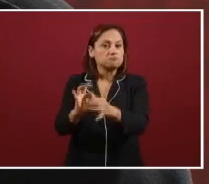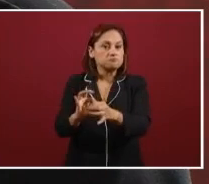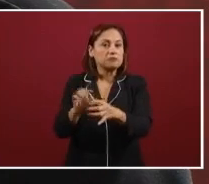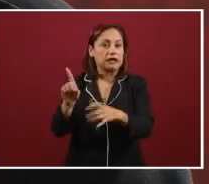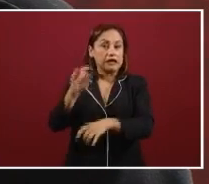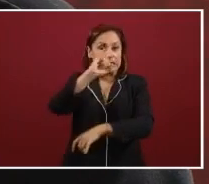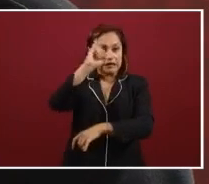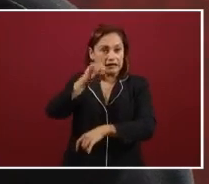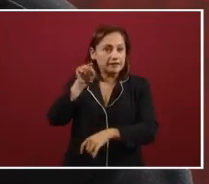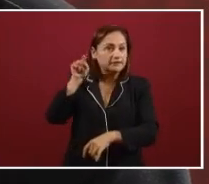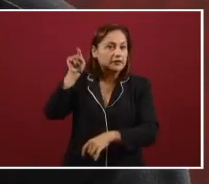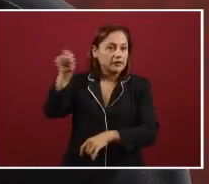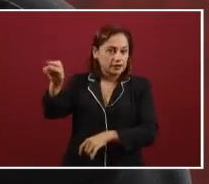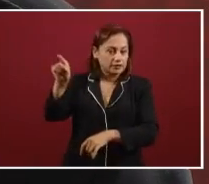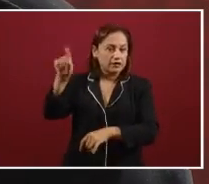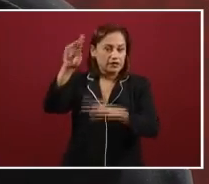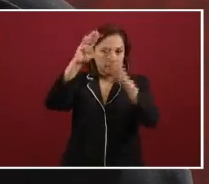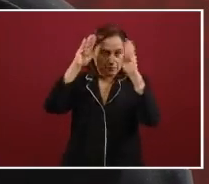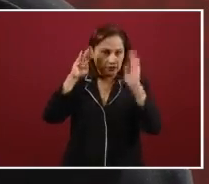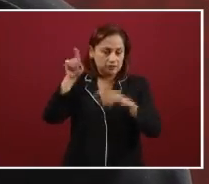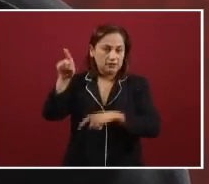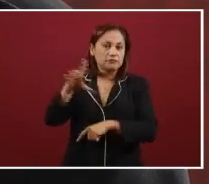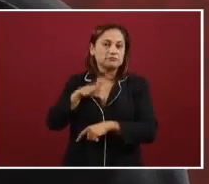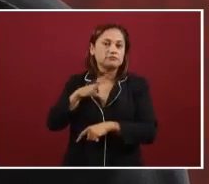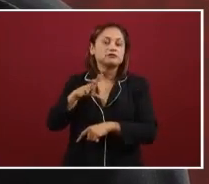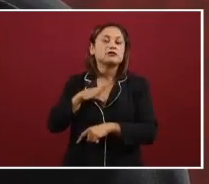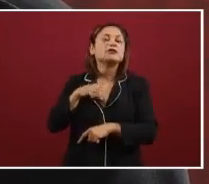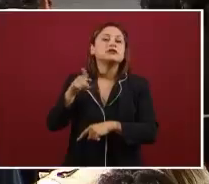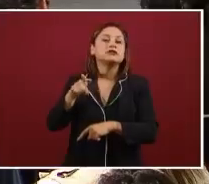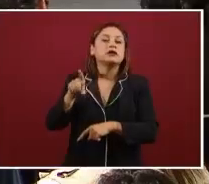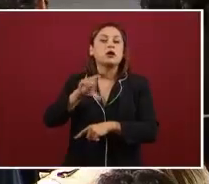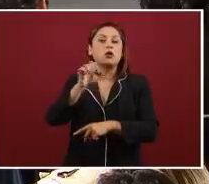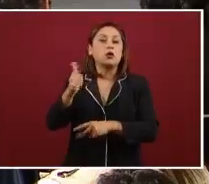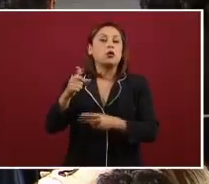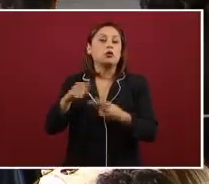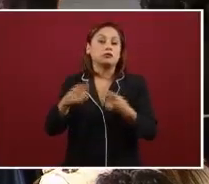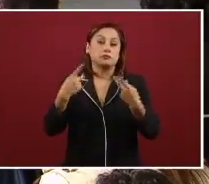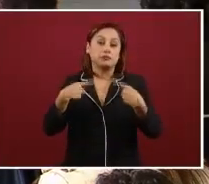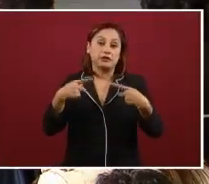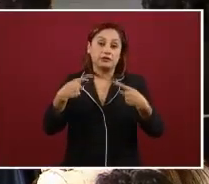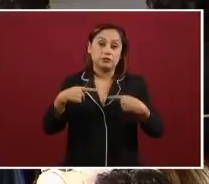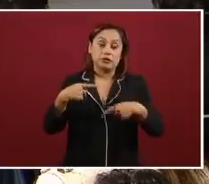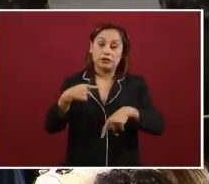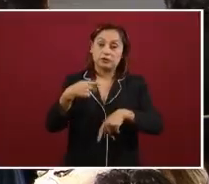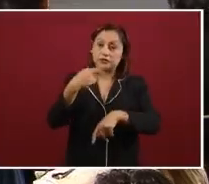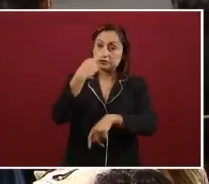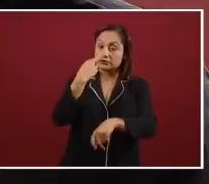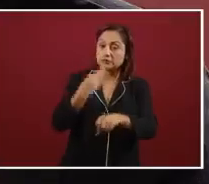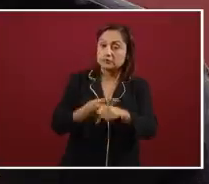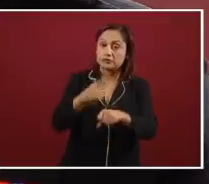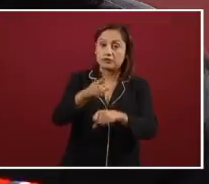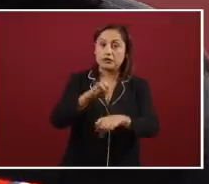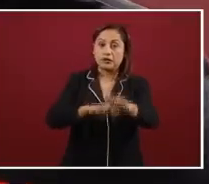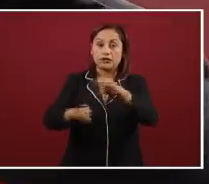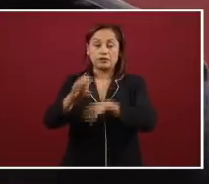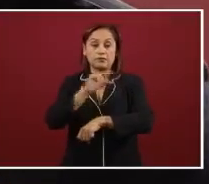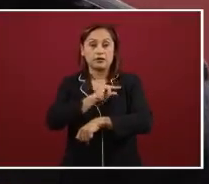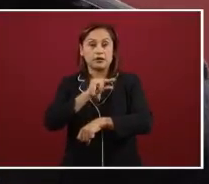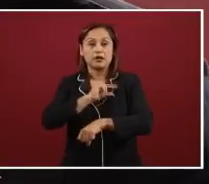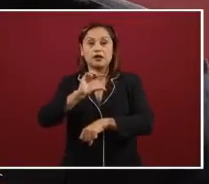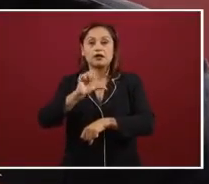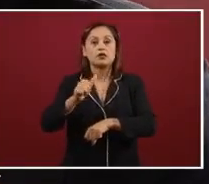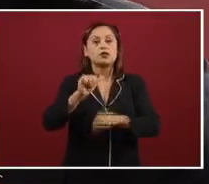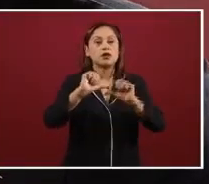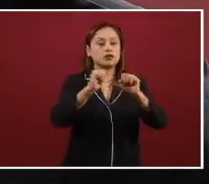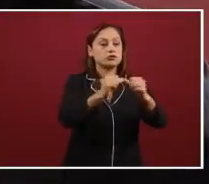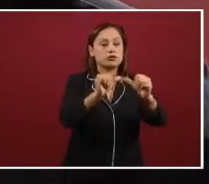encuentra ahí en el área, y desde luego también el personal de la iniciativa privada y el sector público también. El éxito de